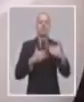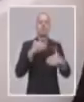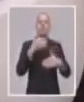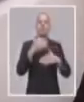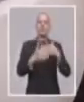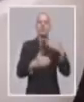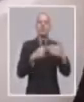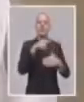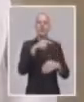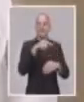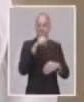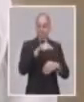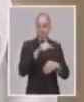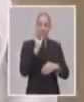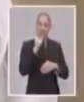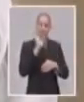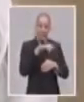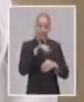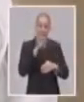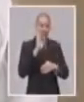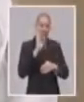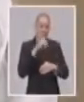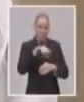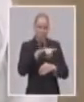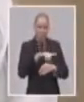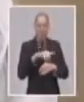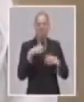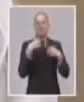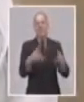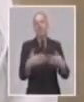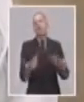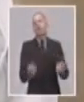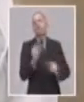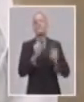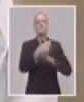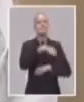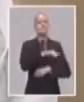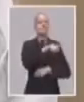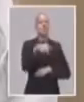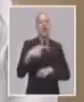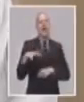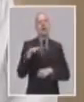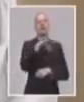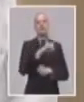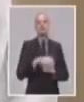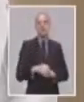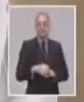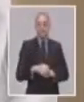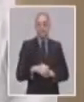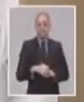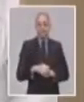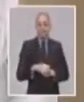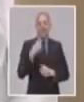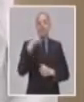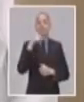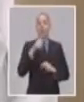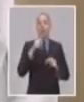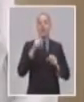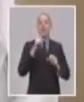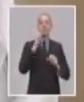Claro, Uribe fue uno de los clientes también de la empresa. Entonces, en ese sentido,